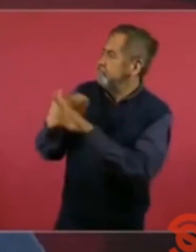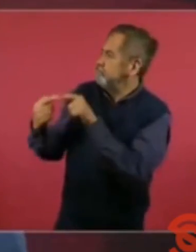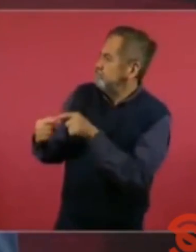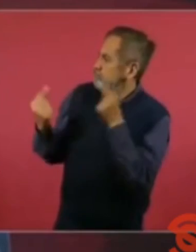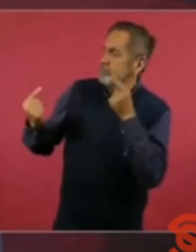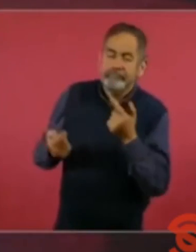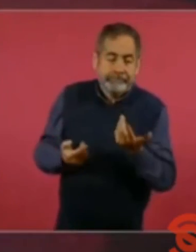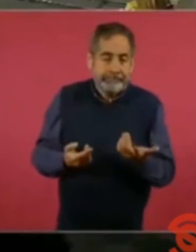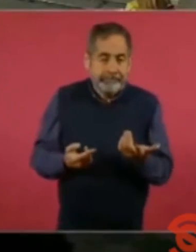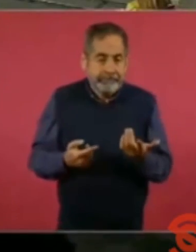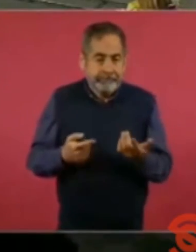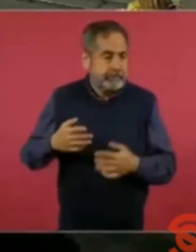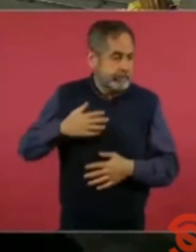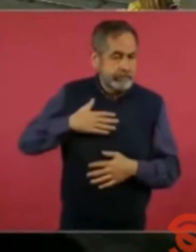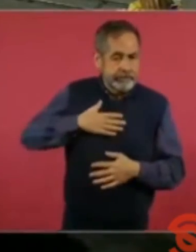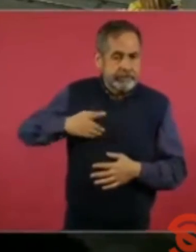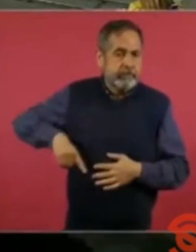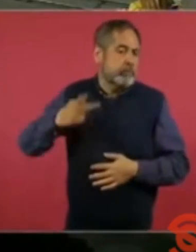magistrados, ministros,